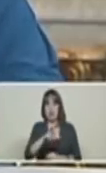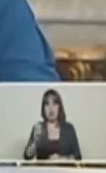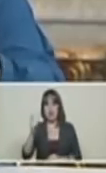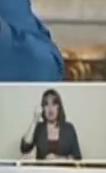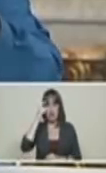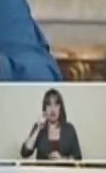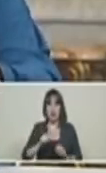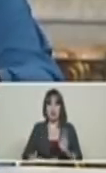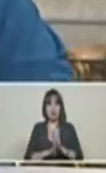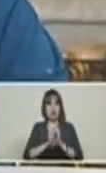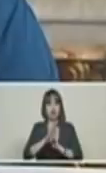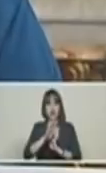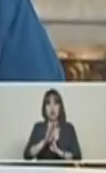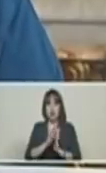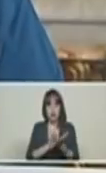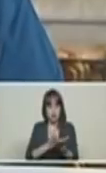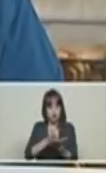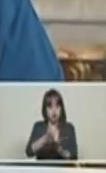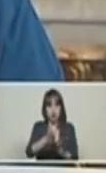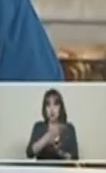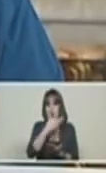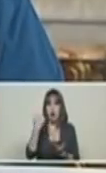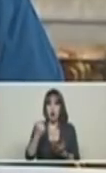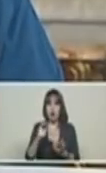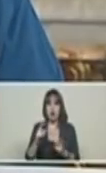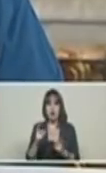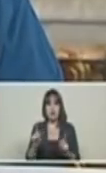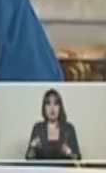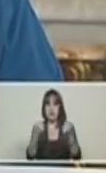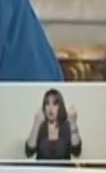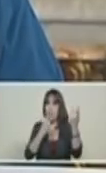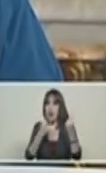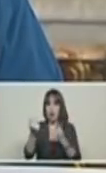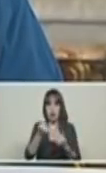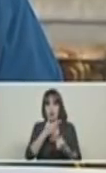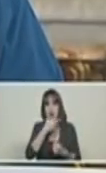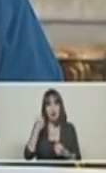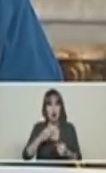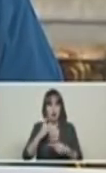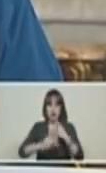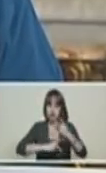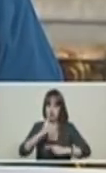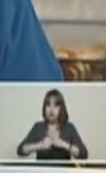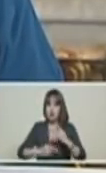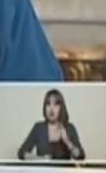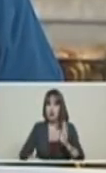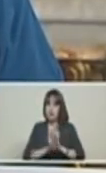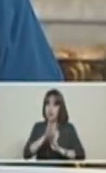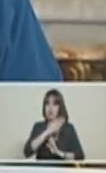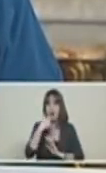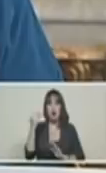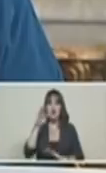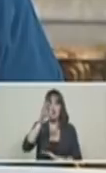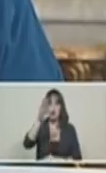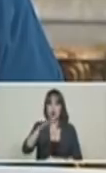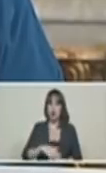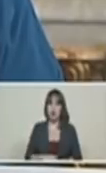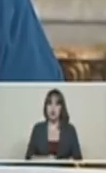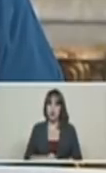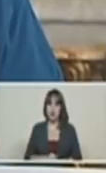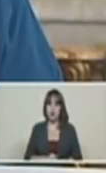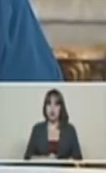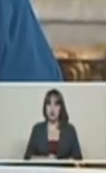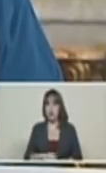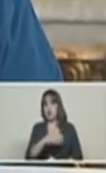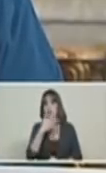bien. Es nuestro rumbo. El programa de recuperación económica es nuestro futuro. Y